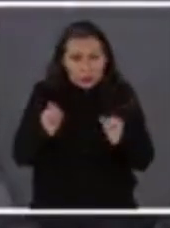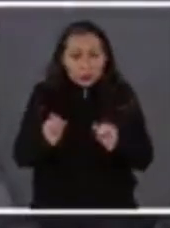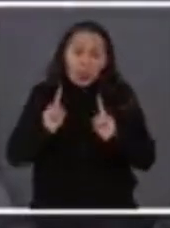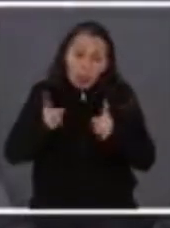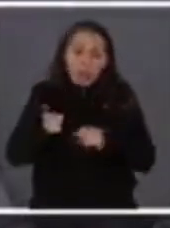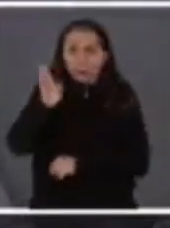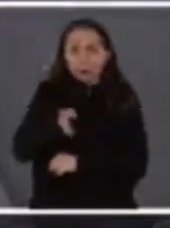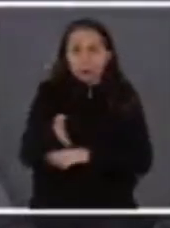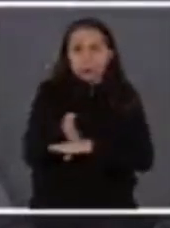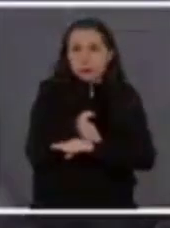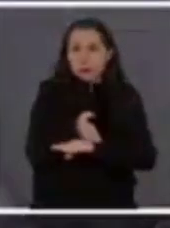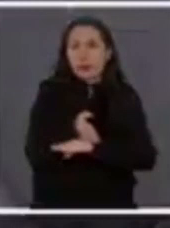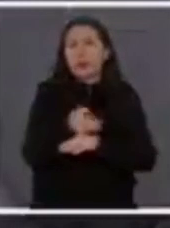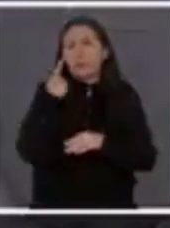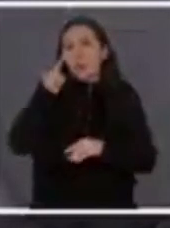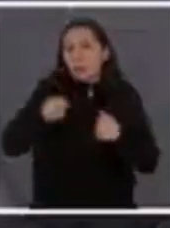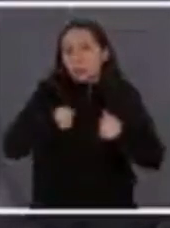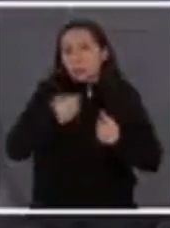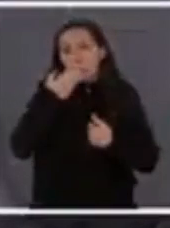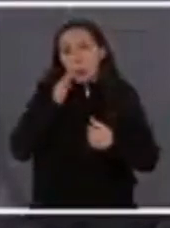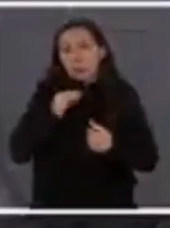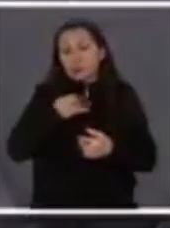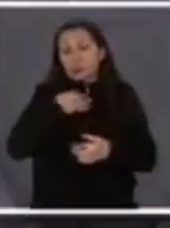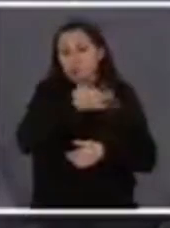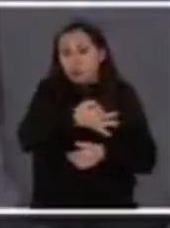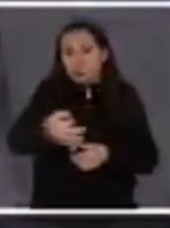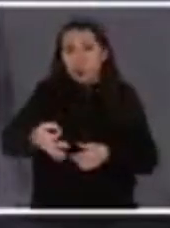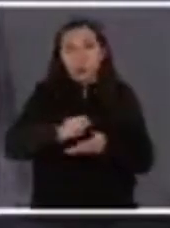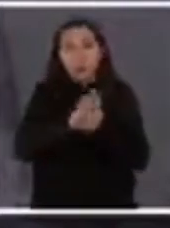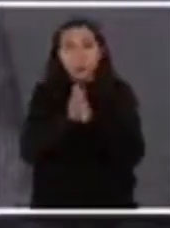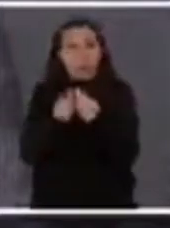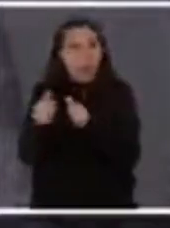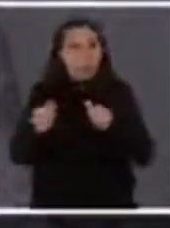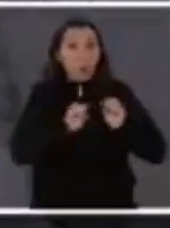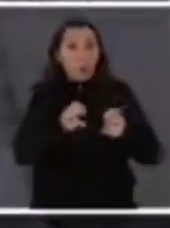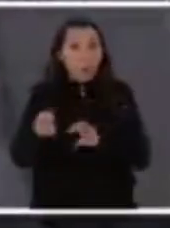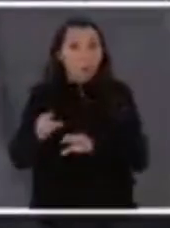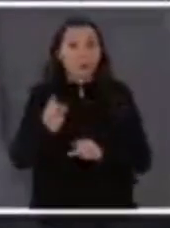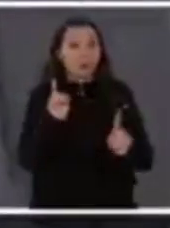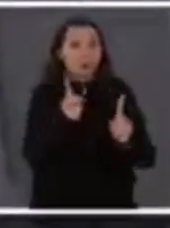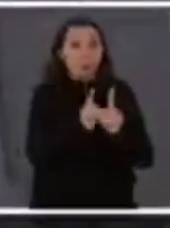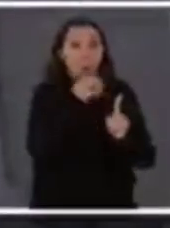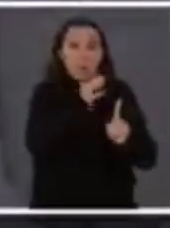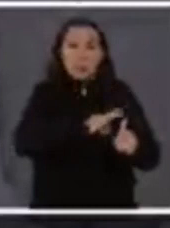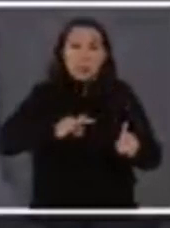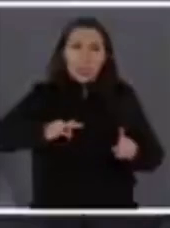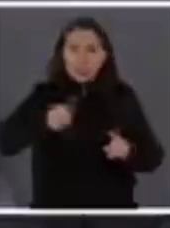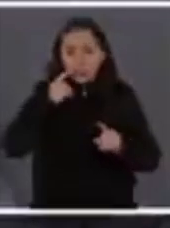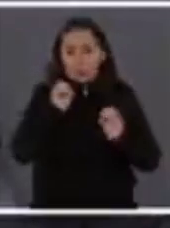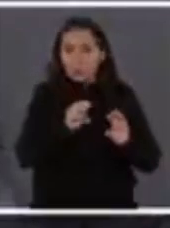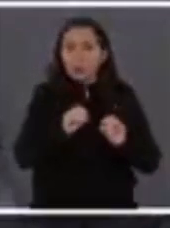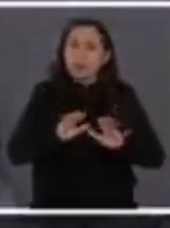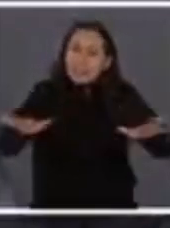va a tener que hacer. Pero yo soy partidario, y así se lo he transmitido a todas las autoridades de educación, en particular al ministro, que hagamos todos los esfuerzos